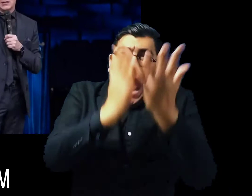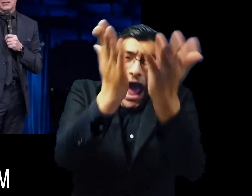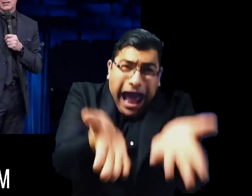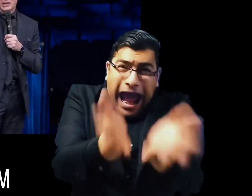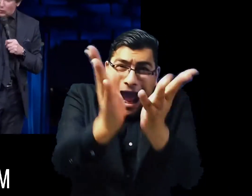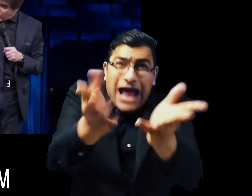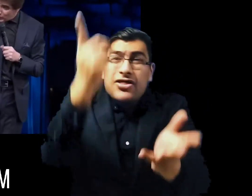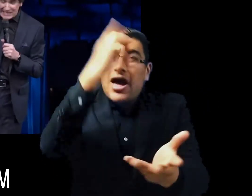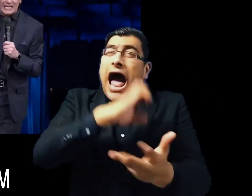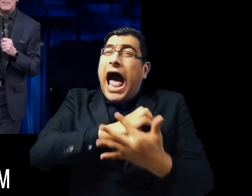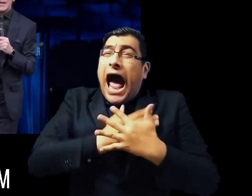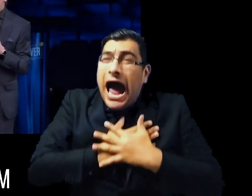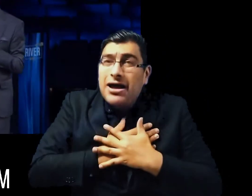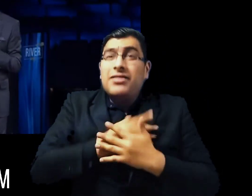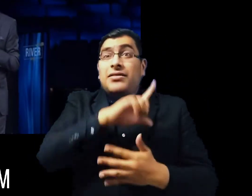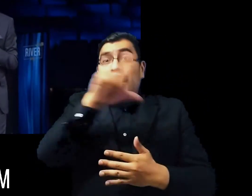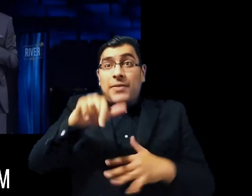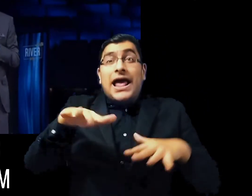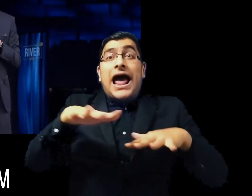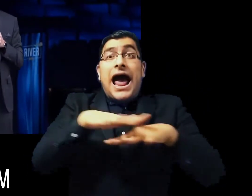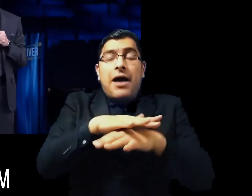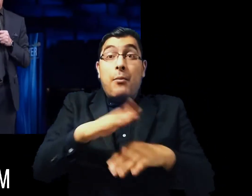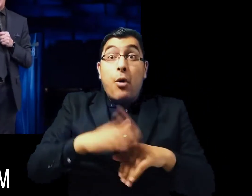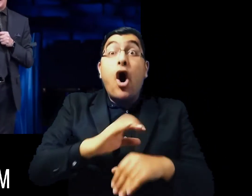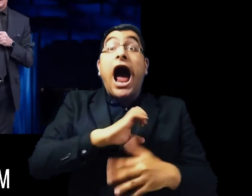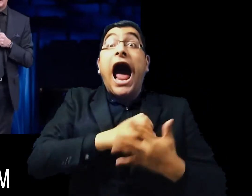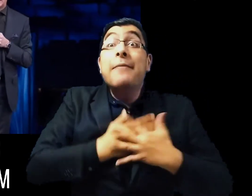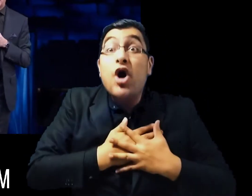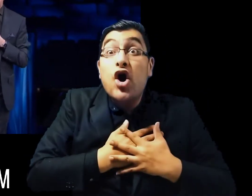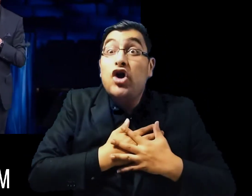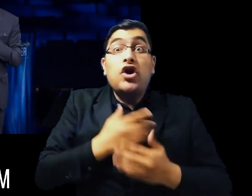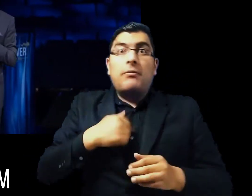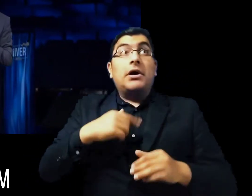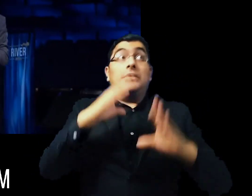estás. Luego vas a cambiar y por amor, no por doctrina.